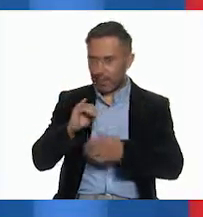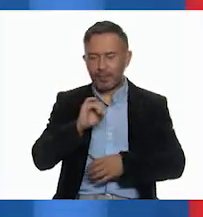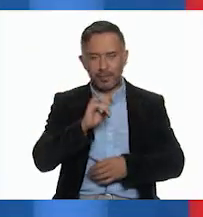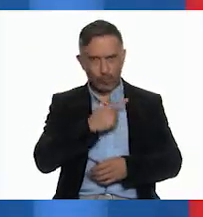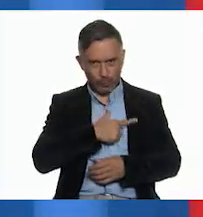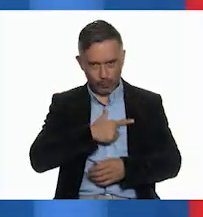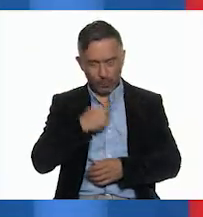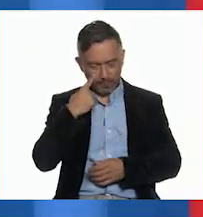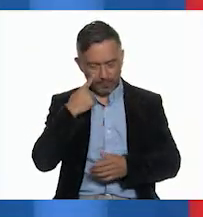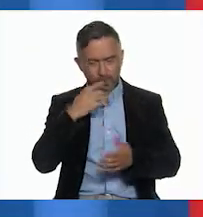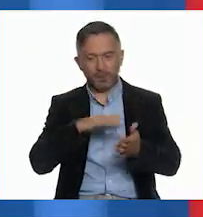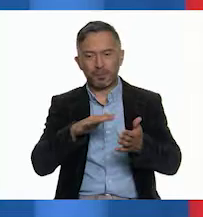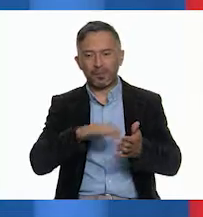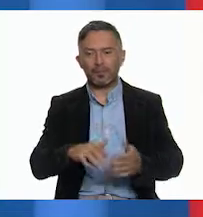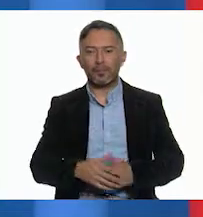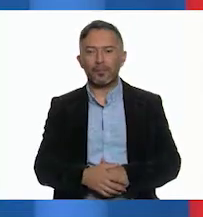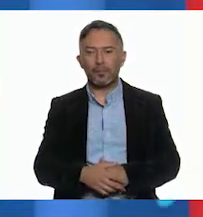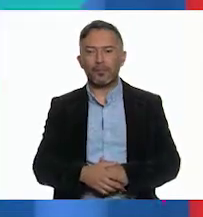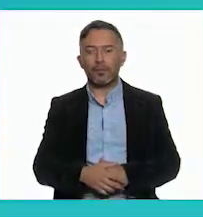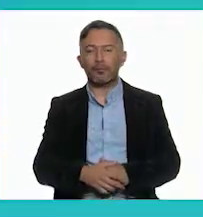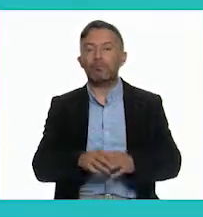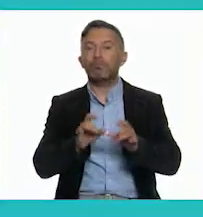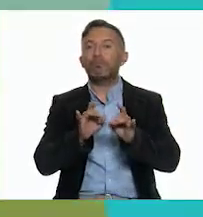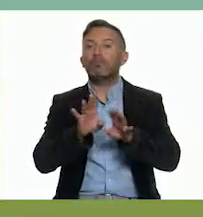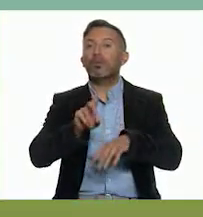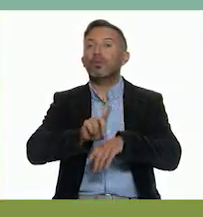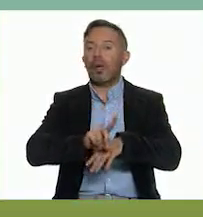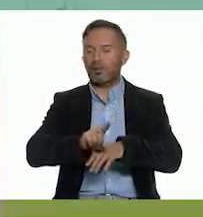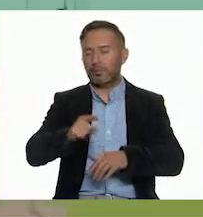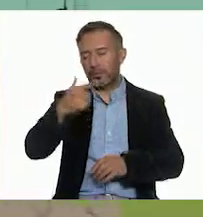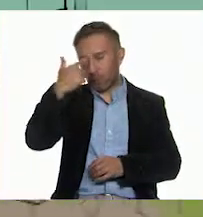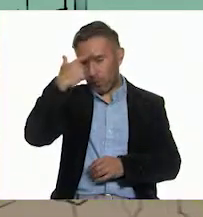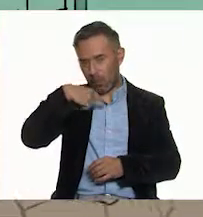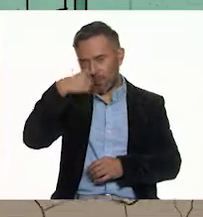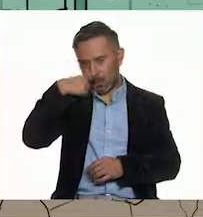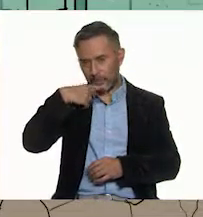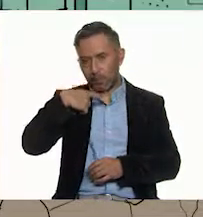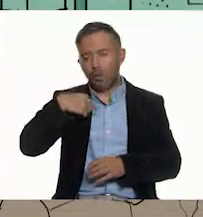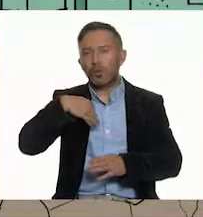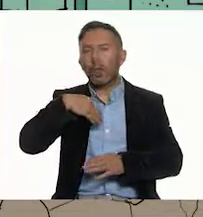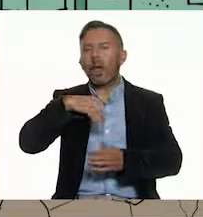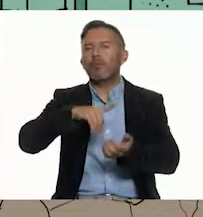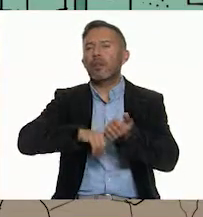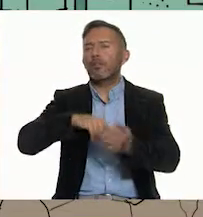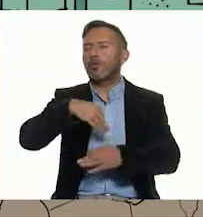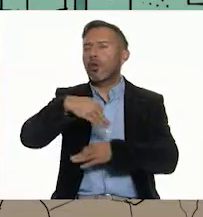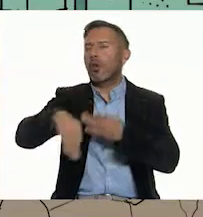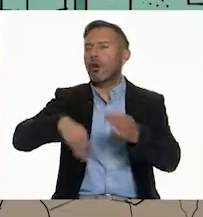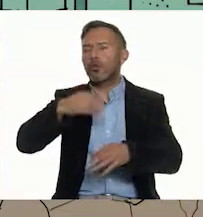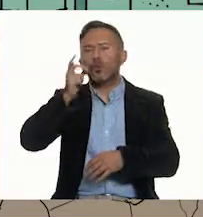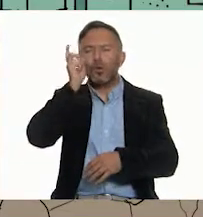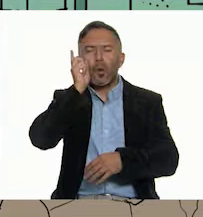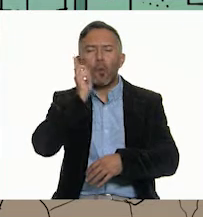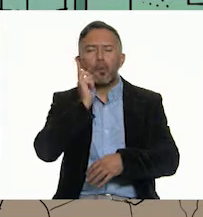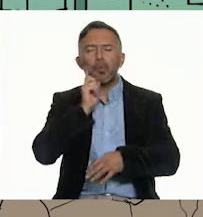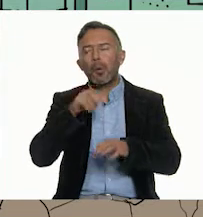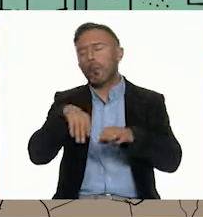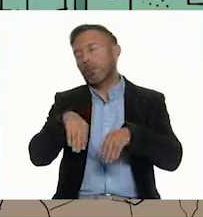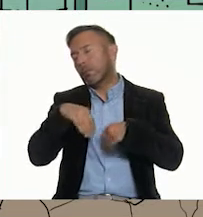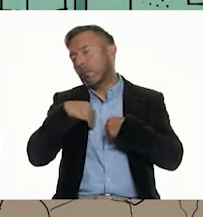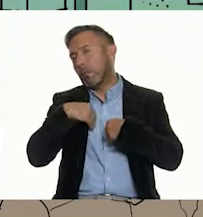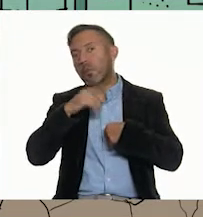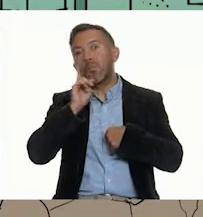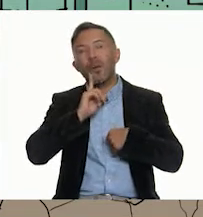así. Una noche, mientras todos dormían, ella se dedicó a construir una muralla alrededor del